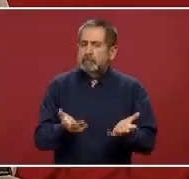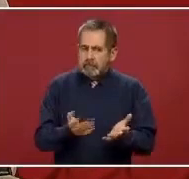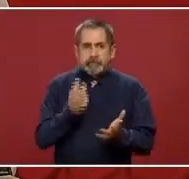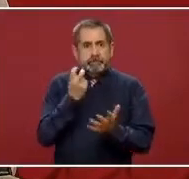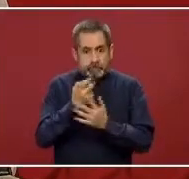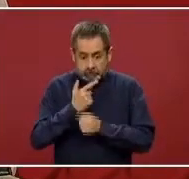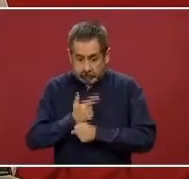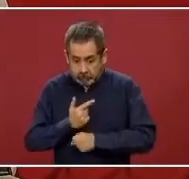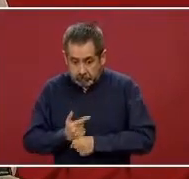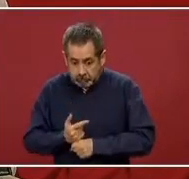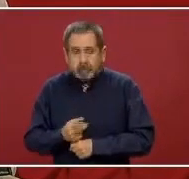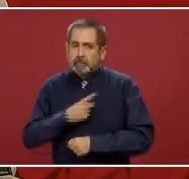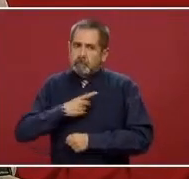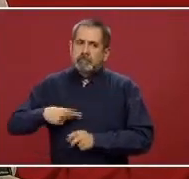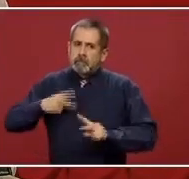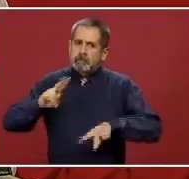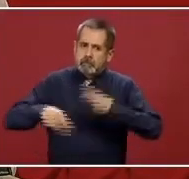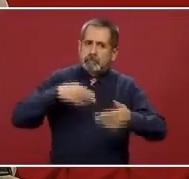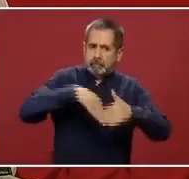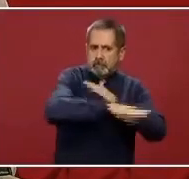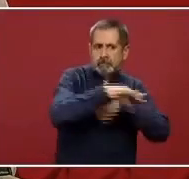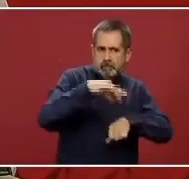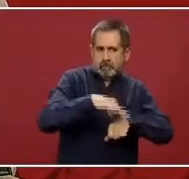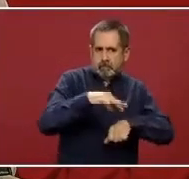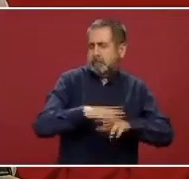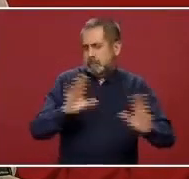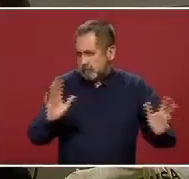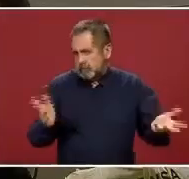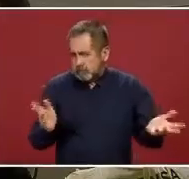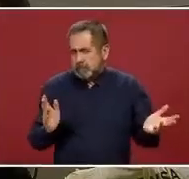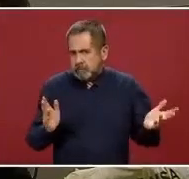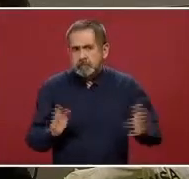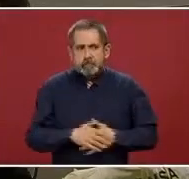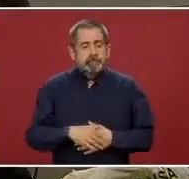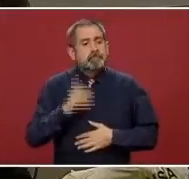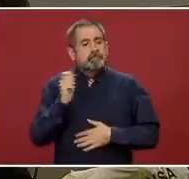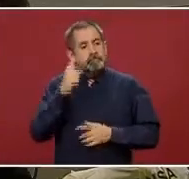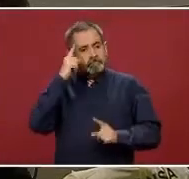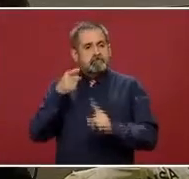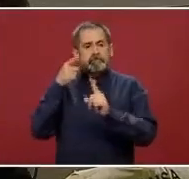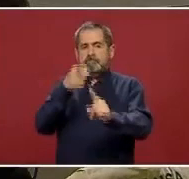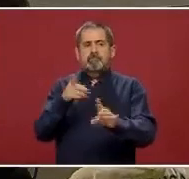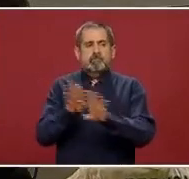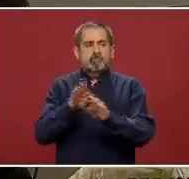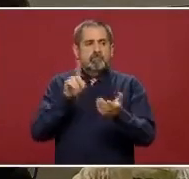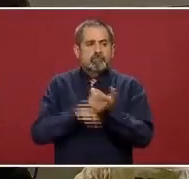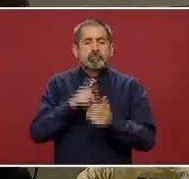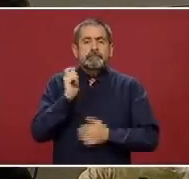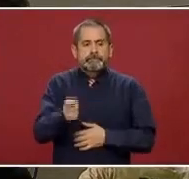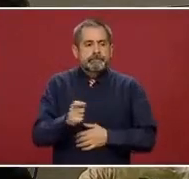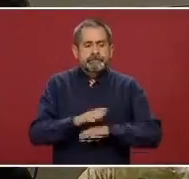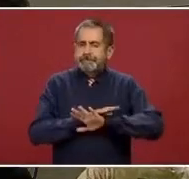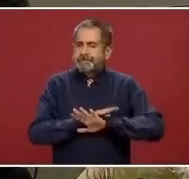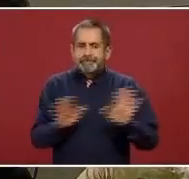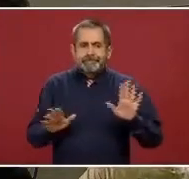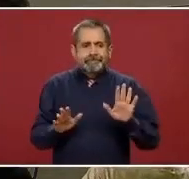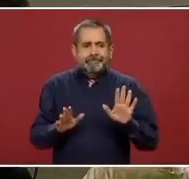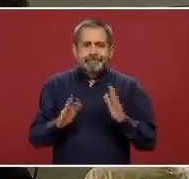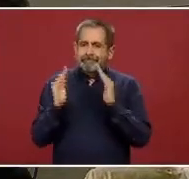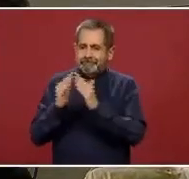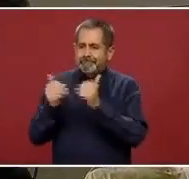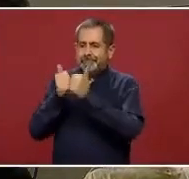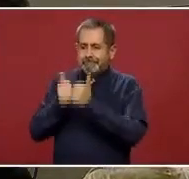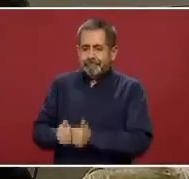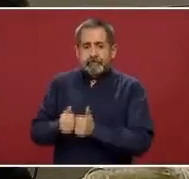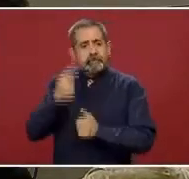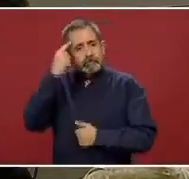esas cosas sí hay que buscarlas. Entonces, el objetivo de esto es romper la cadena de